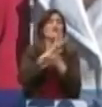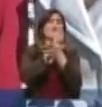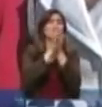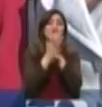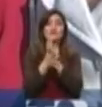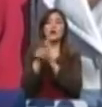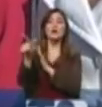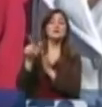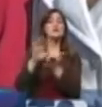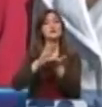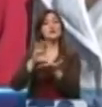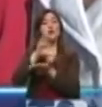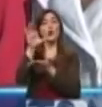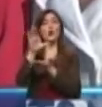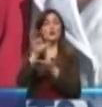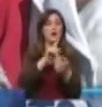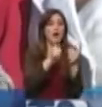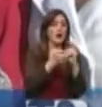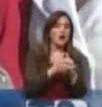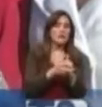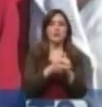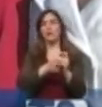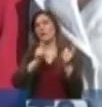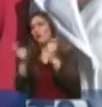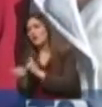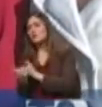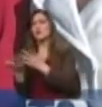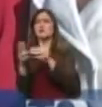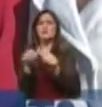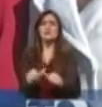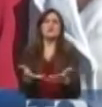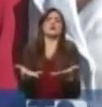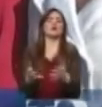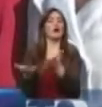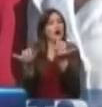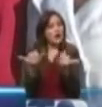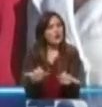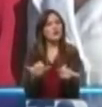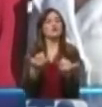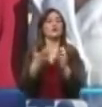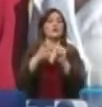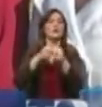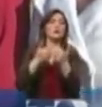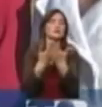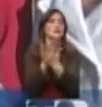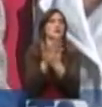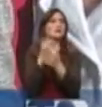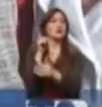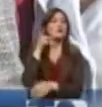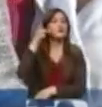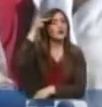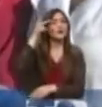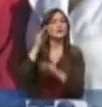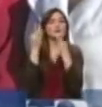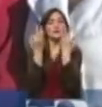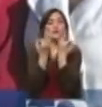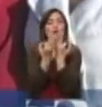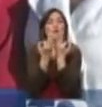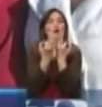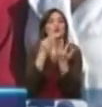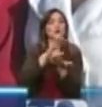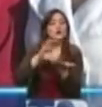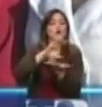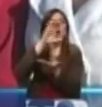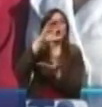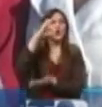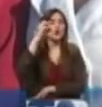una unidad educativa que puede ser desalojada y no tiene un lugar estable. Y ahora les contamos un nuevo problema. Estos padres de familia de la Unidad Educativa